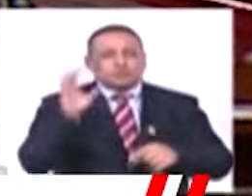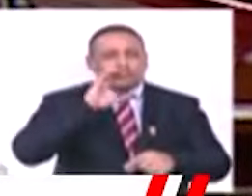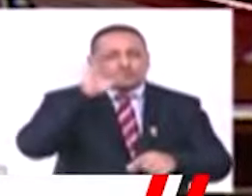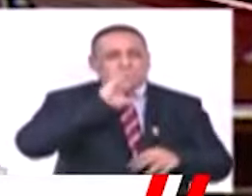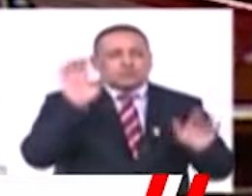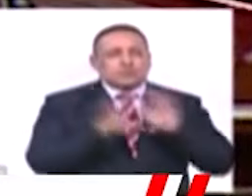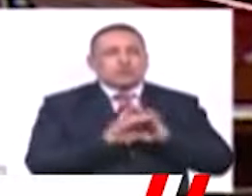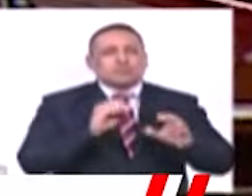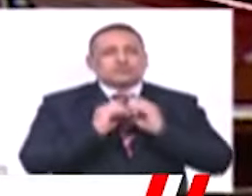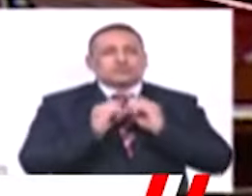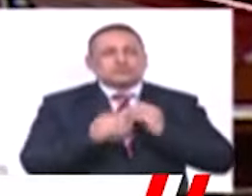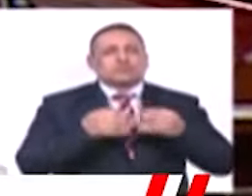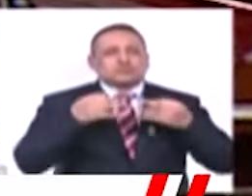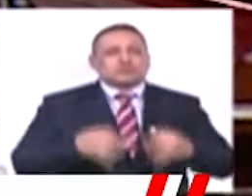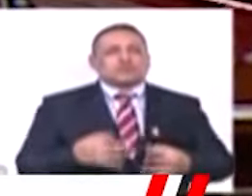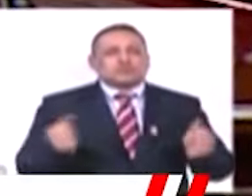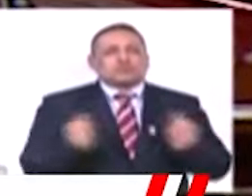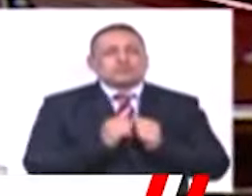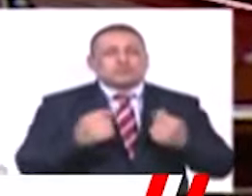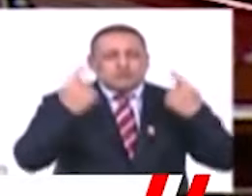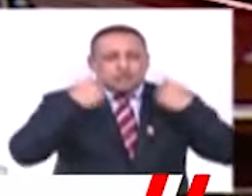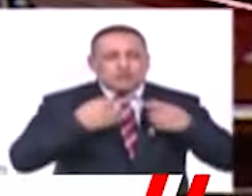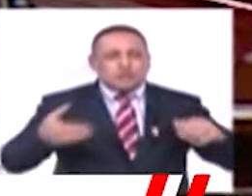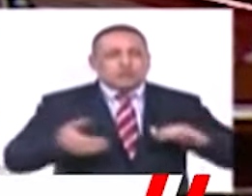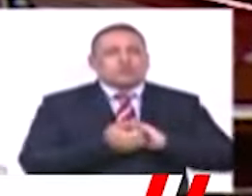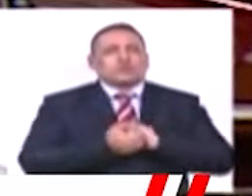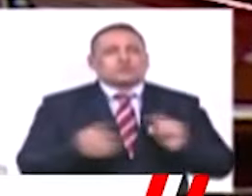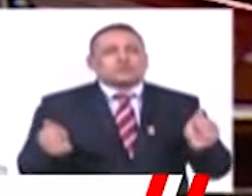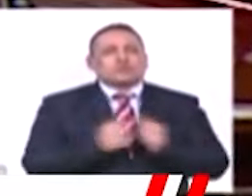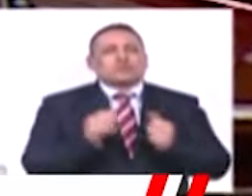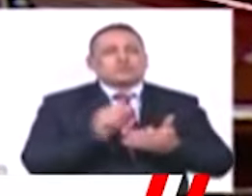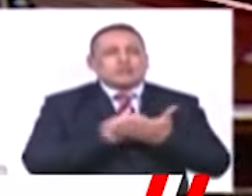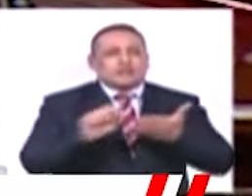los mecanismos apropiados para consensuar